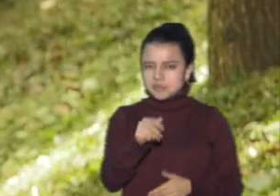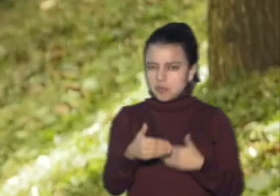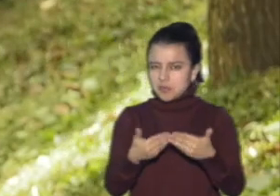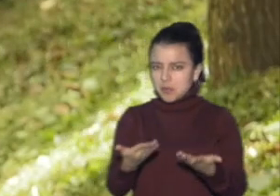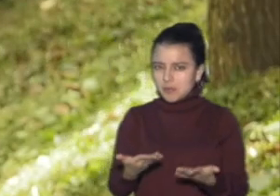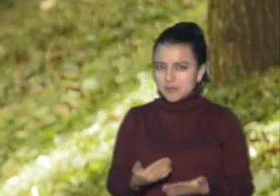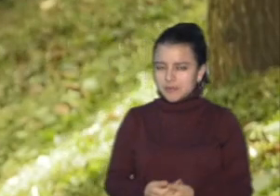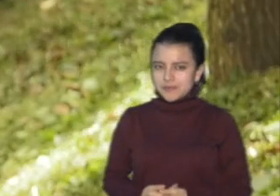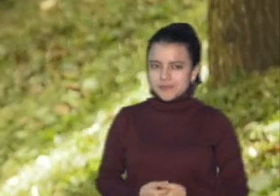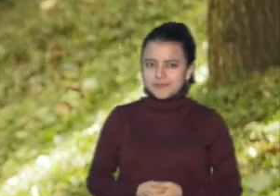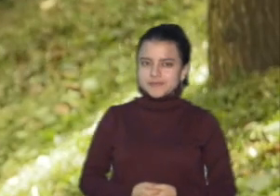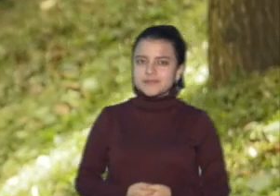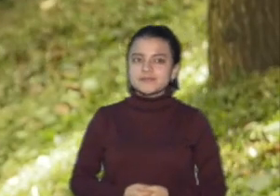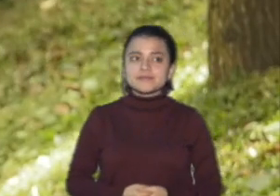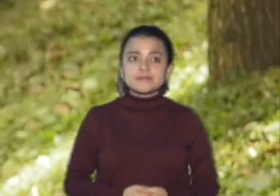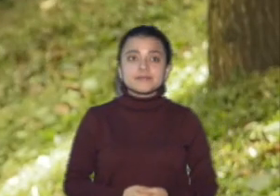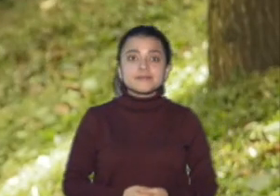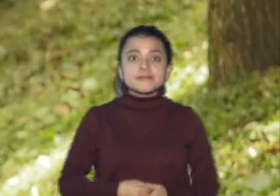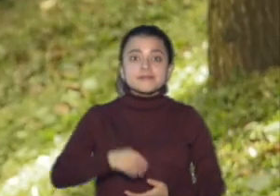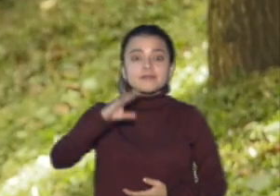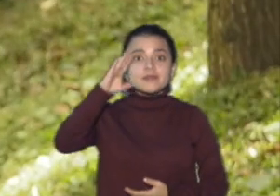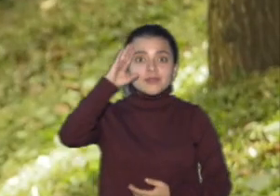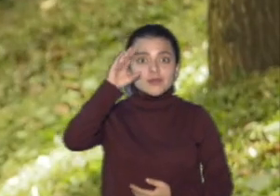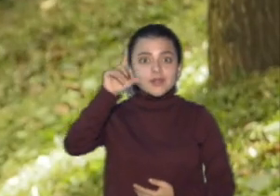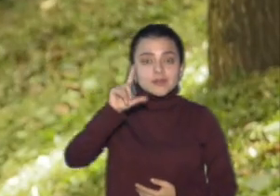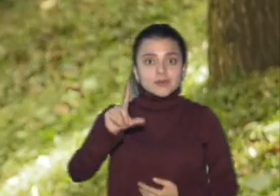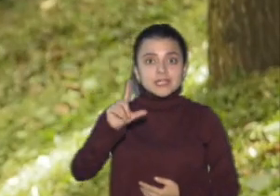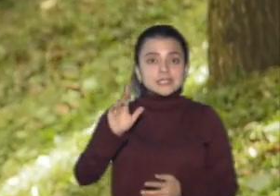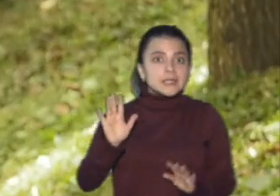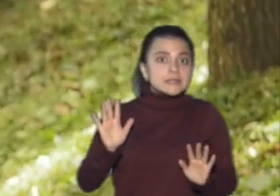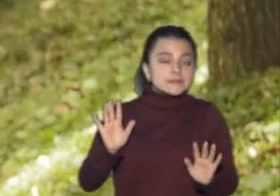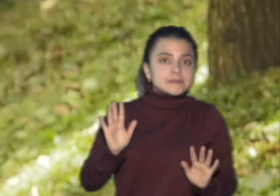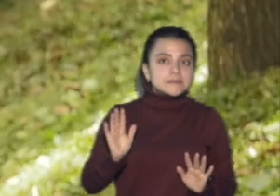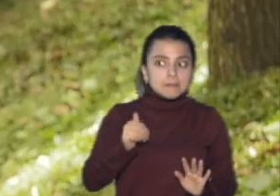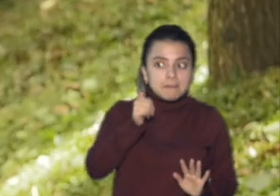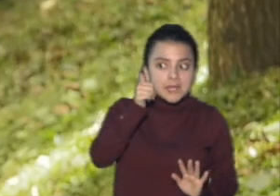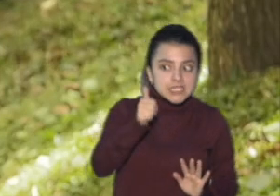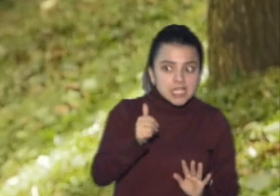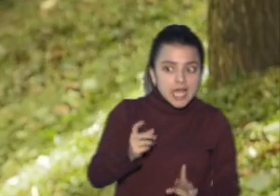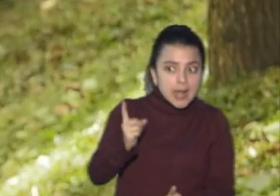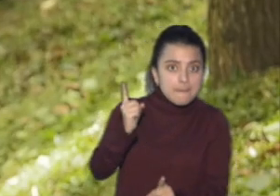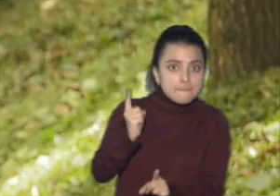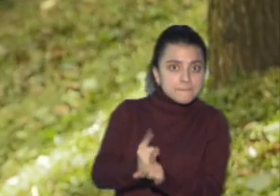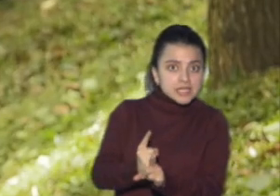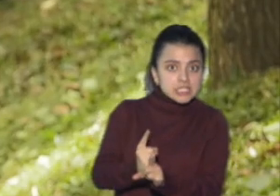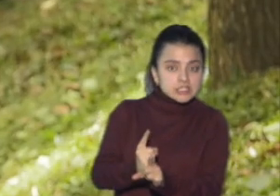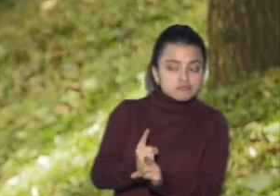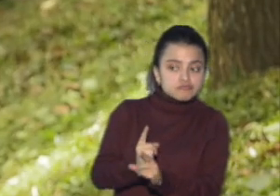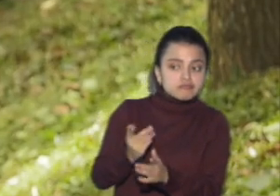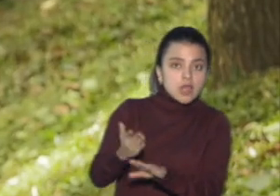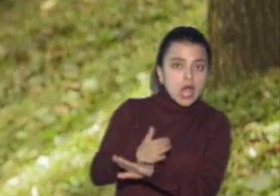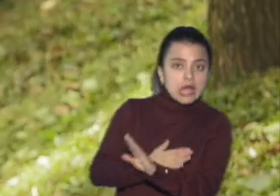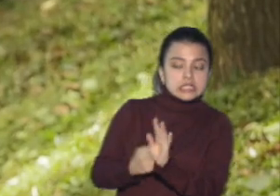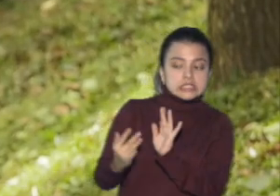Hola Luisa, mire, mañana habrá un nuevo acercamiento, puede que ese acercamiento se dé hoy. A partir de los resultados